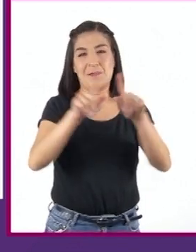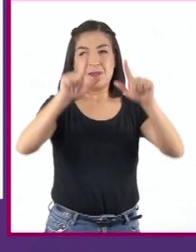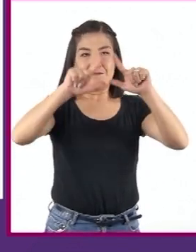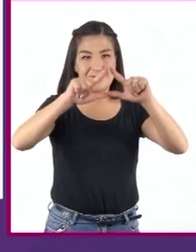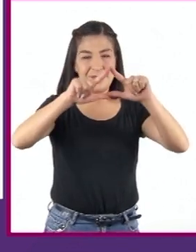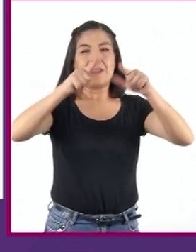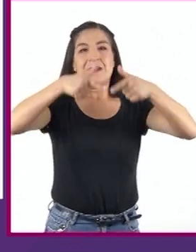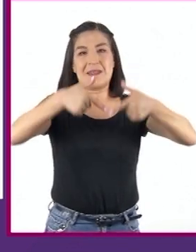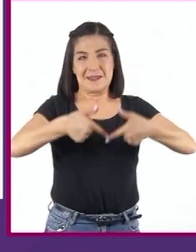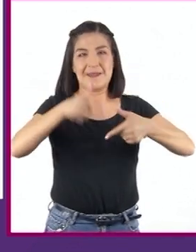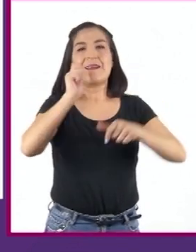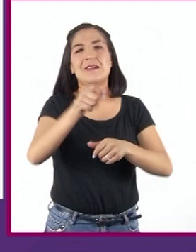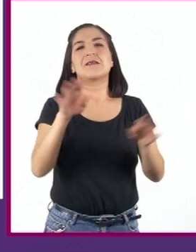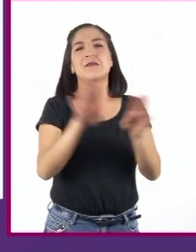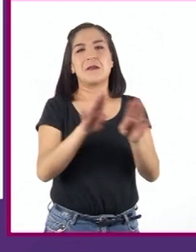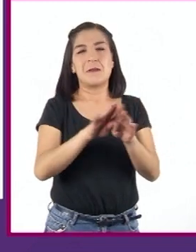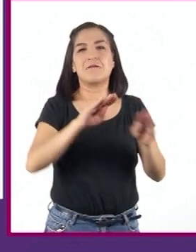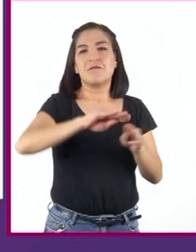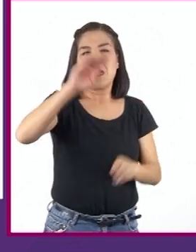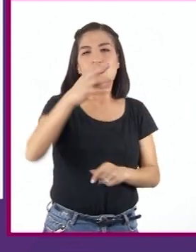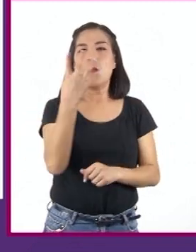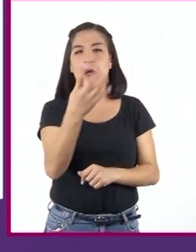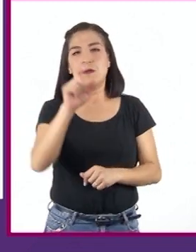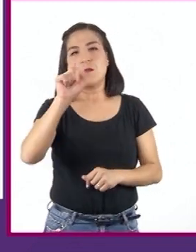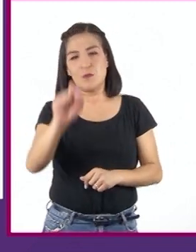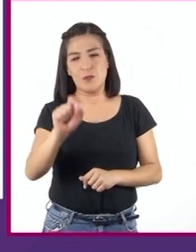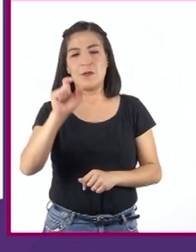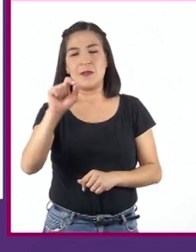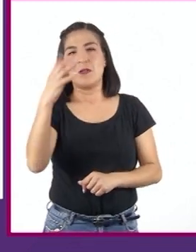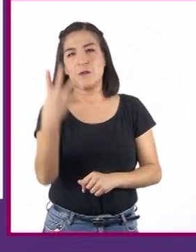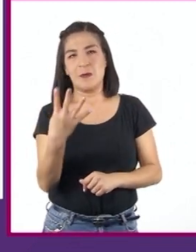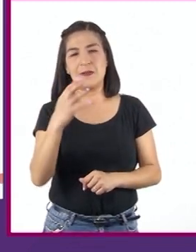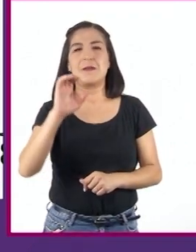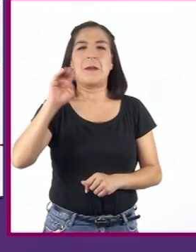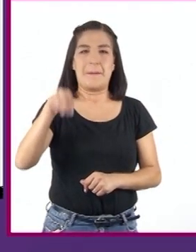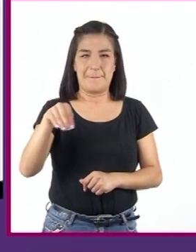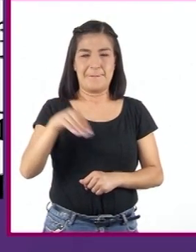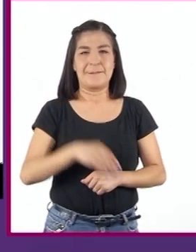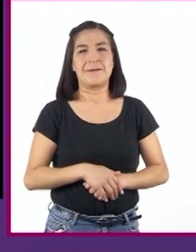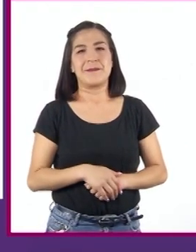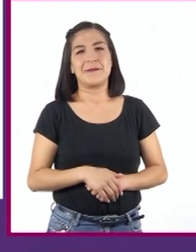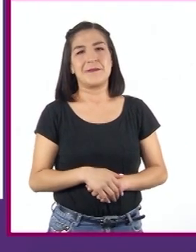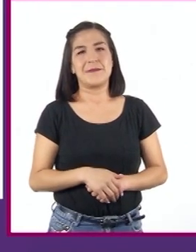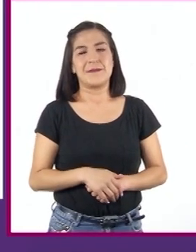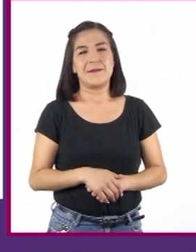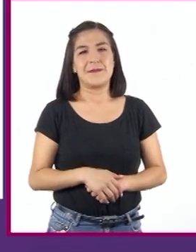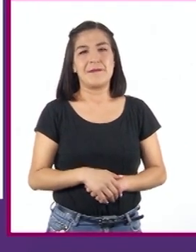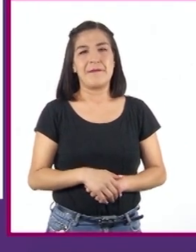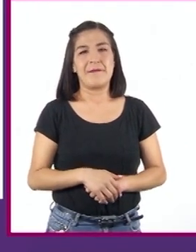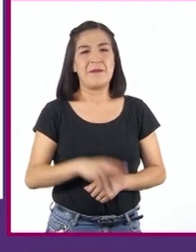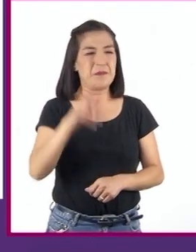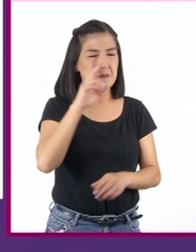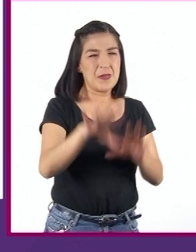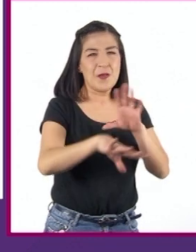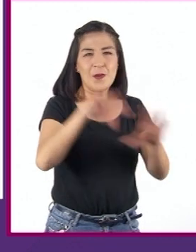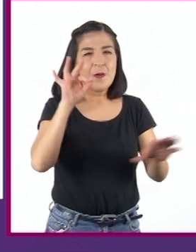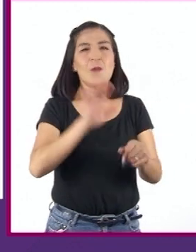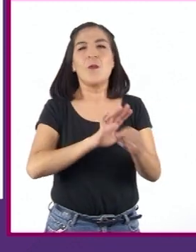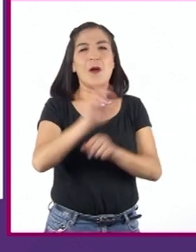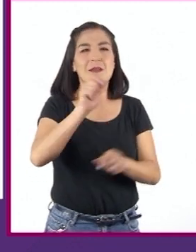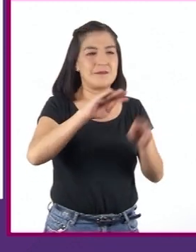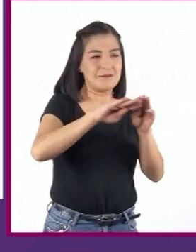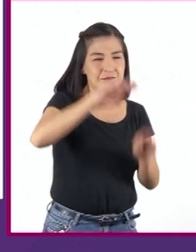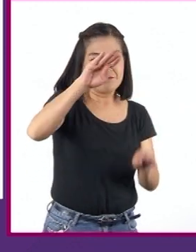BCD mide 4.24 metros. hallar la medida de